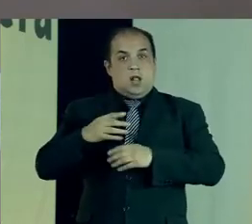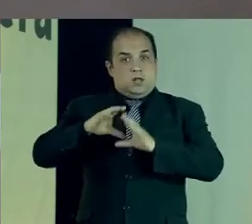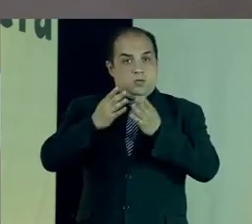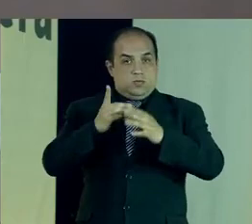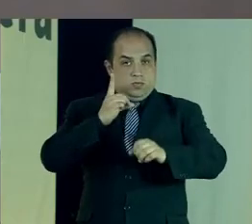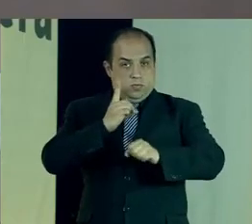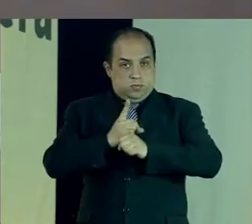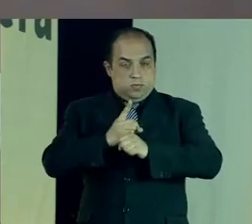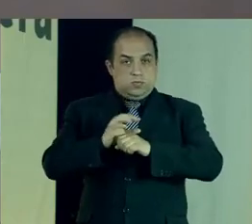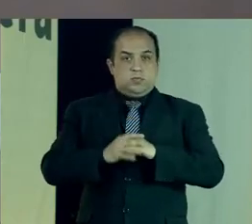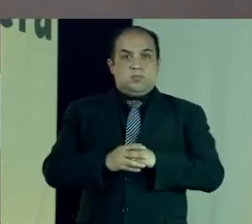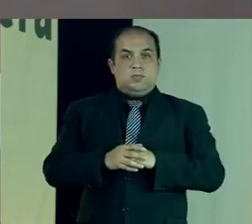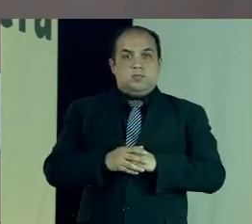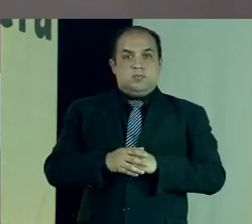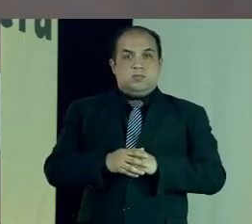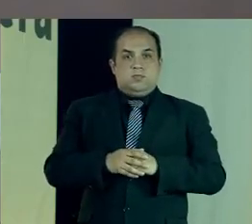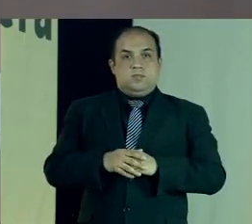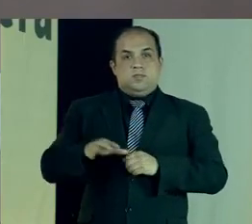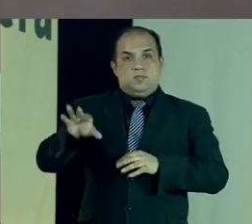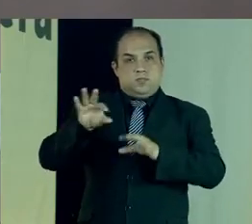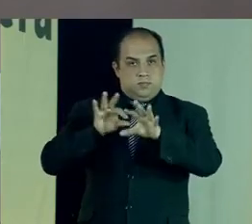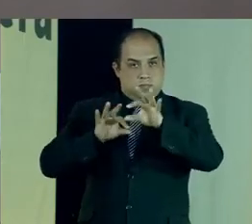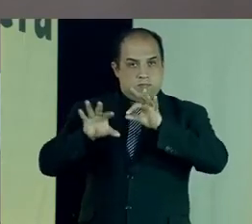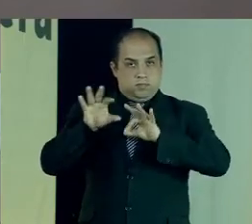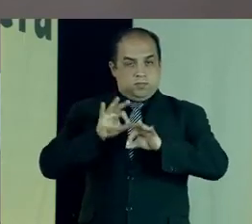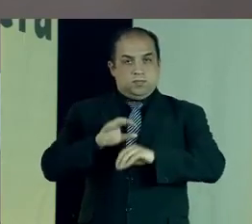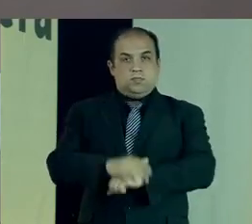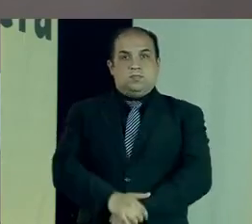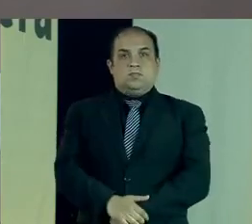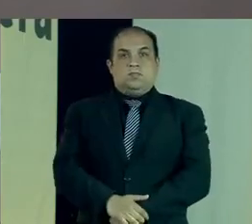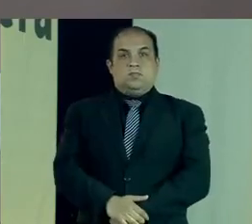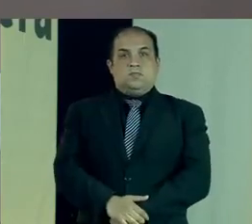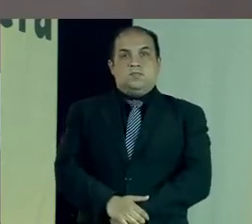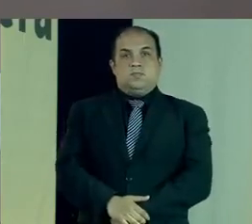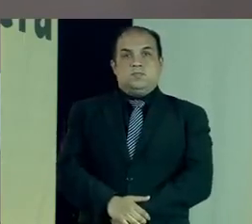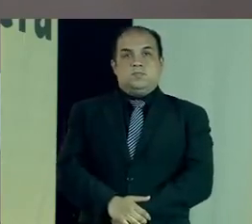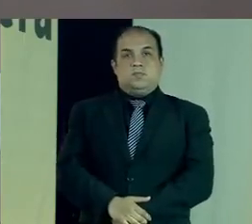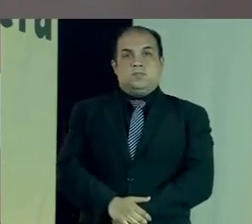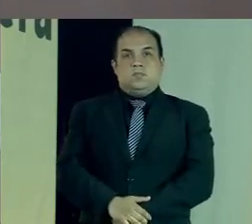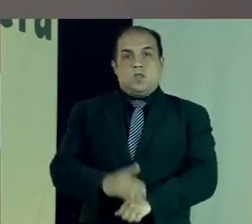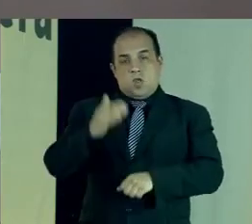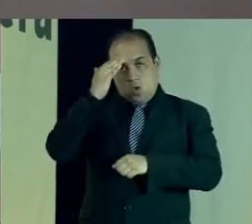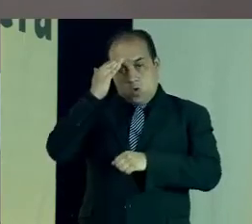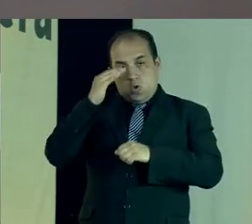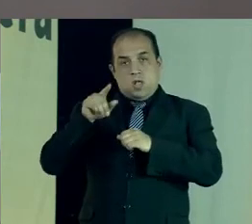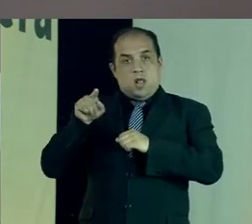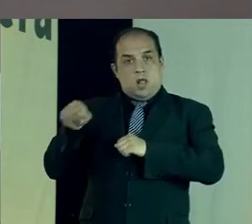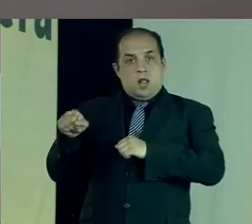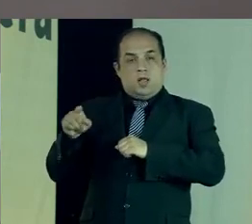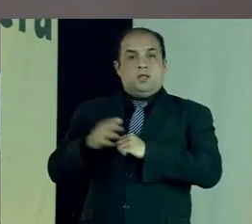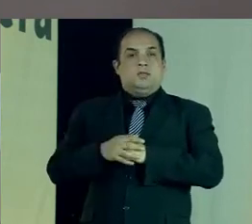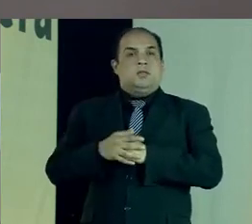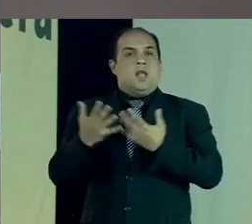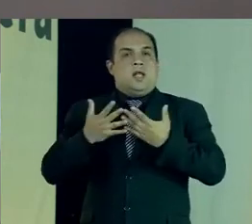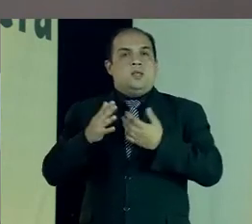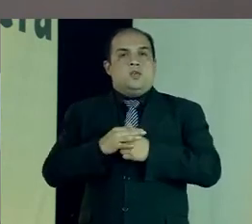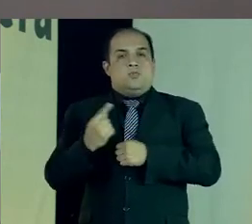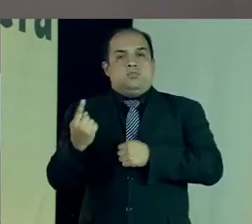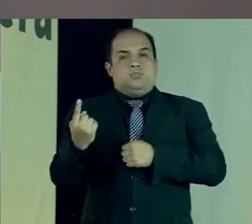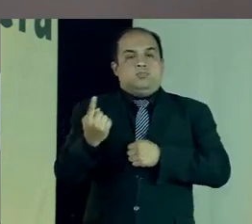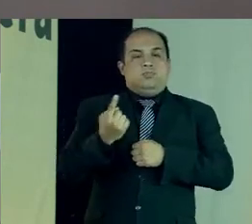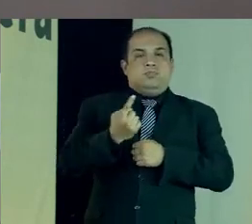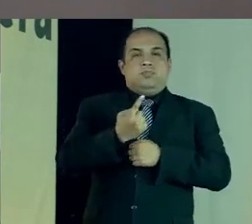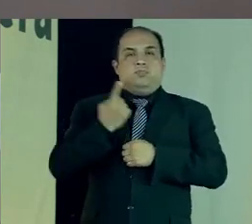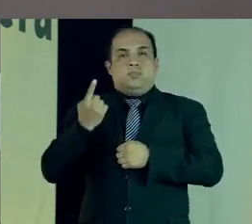comunidades seleccionados conocía que era mientras hacía la ronda en nuestra unidad